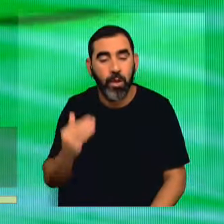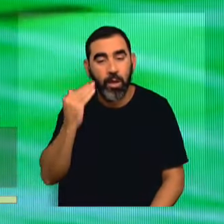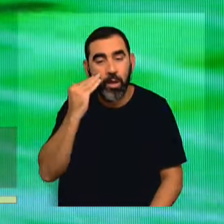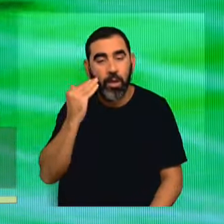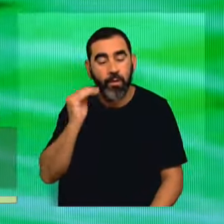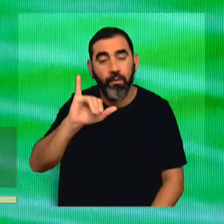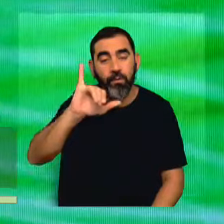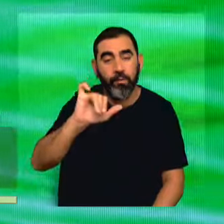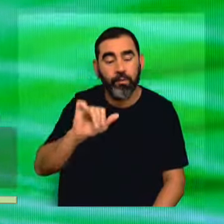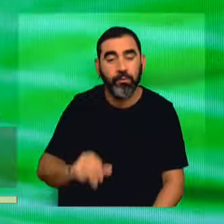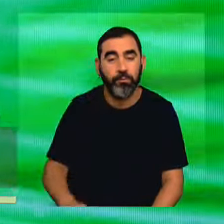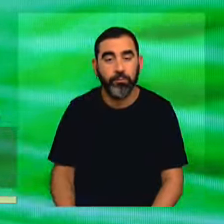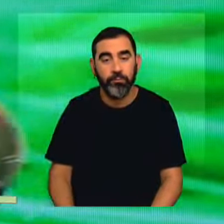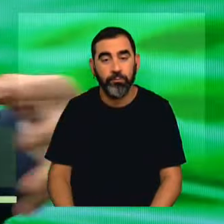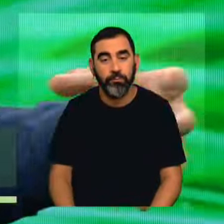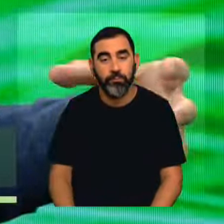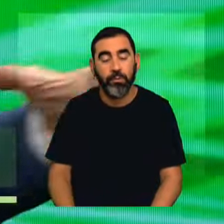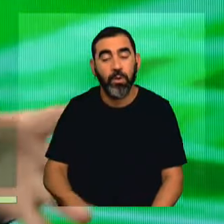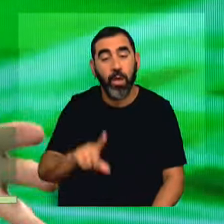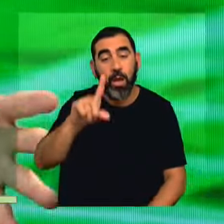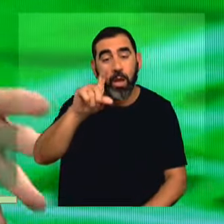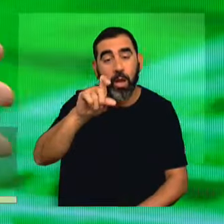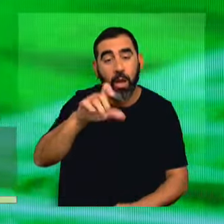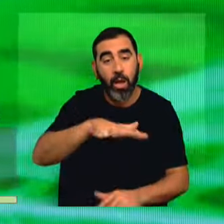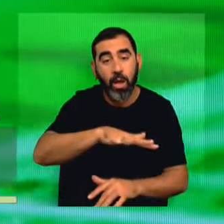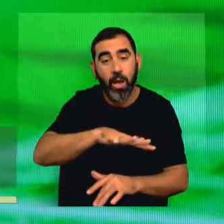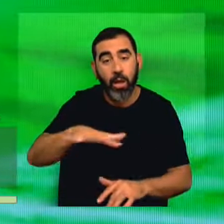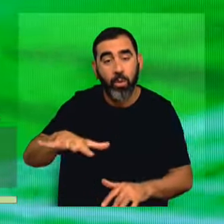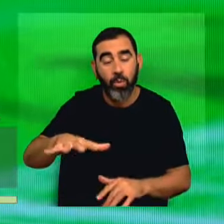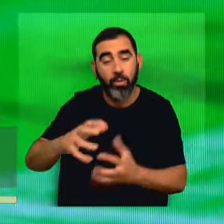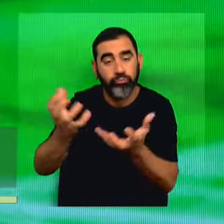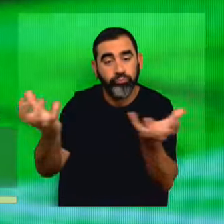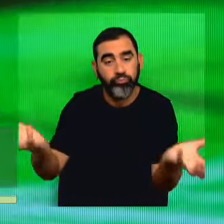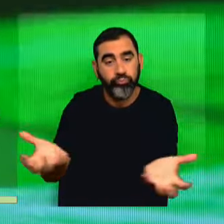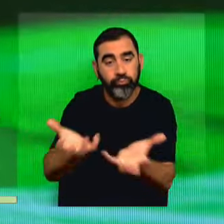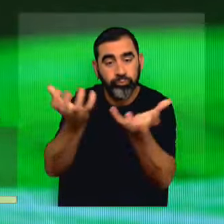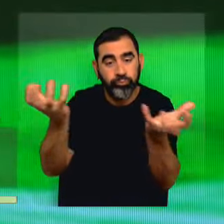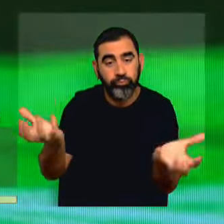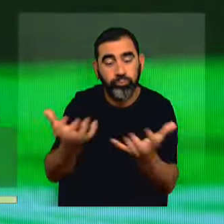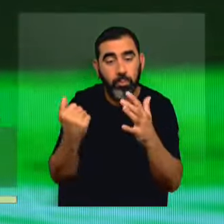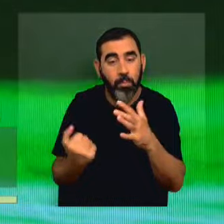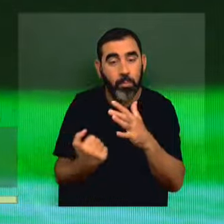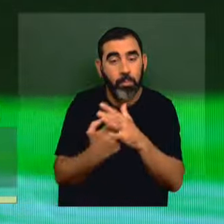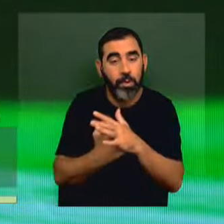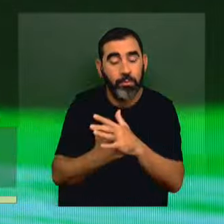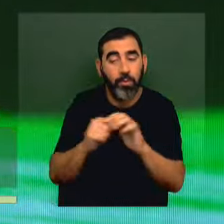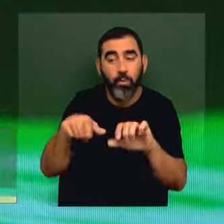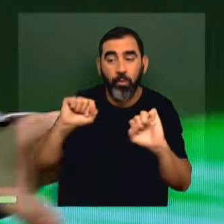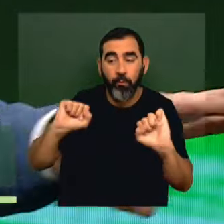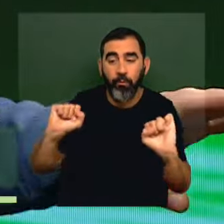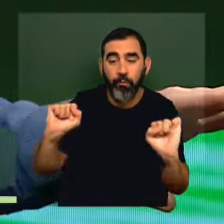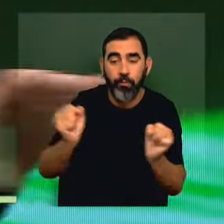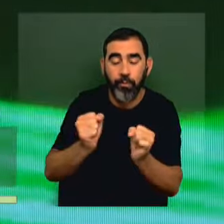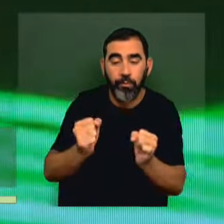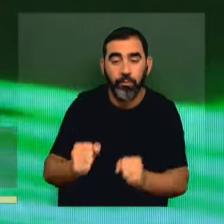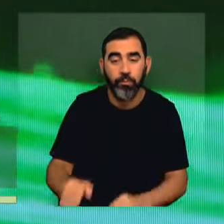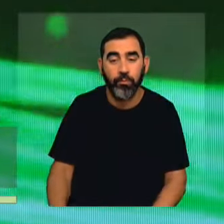es decir las aguas del Pacífico ecuatorial se van calentando llegan a un máximo y después se enfrían y vuelven a sus condiciones